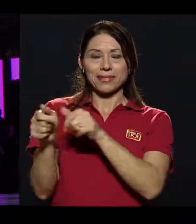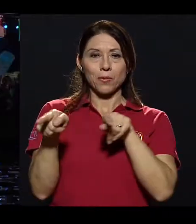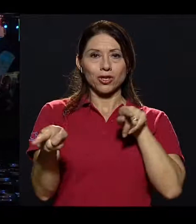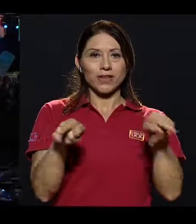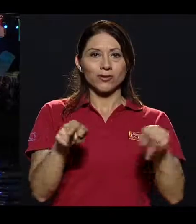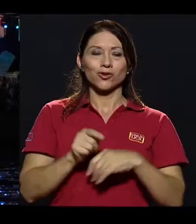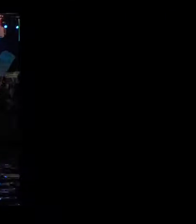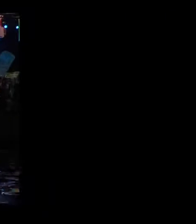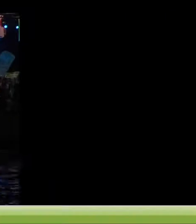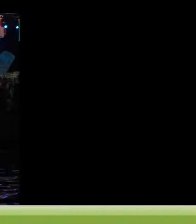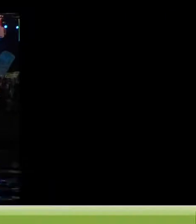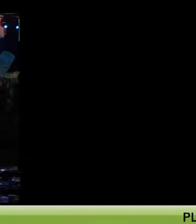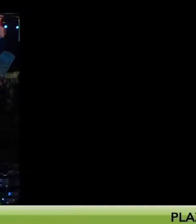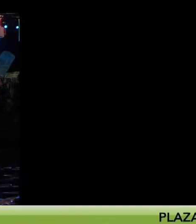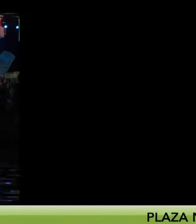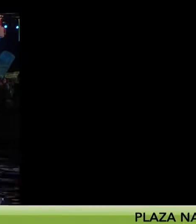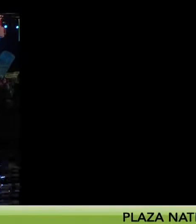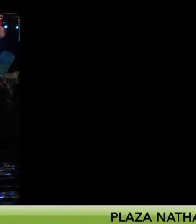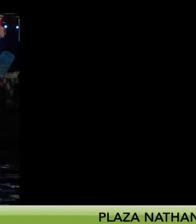deportivos.